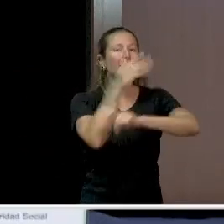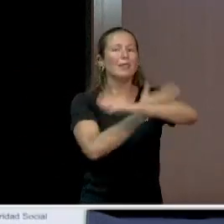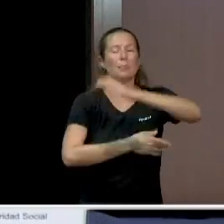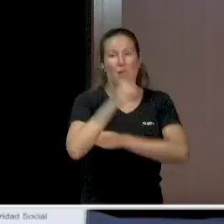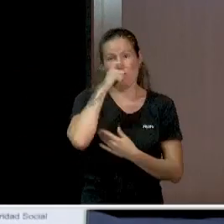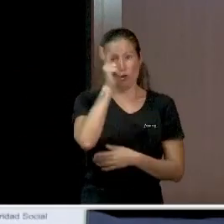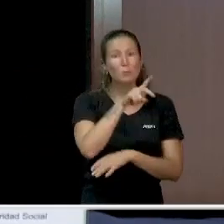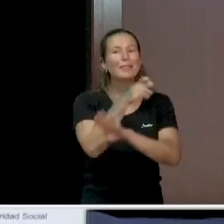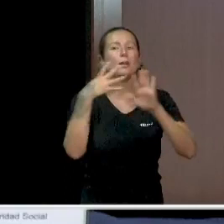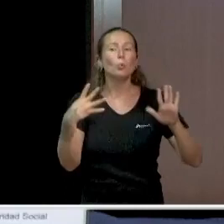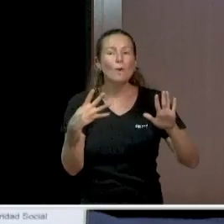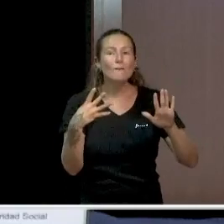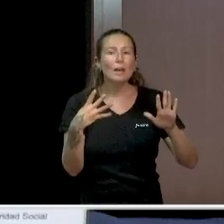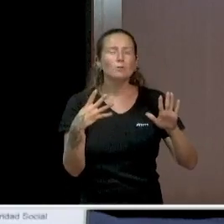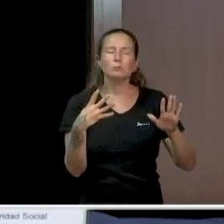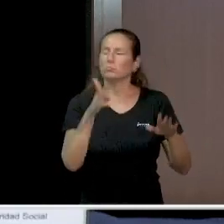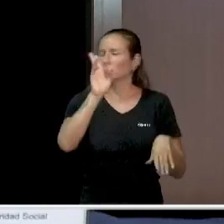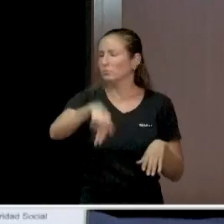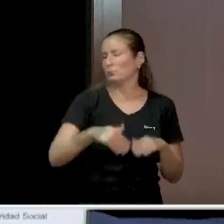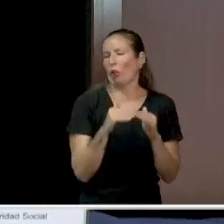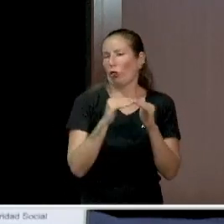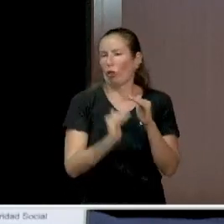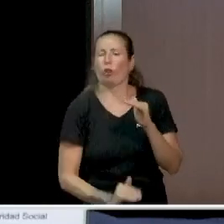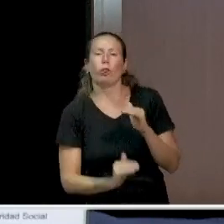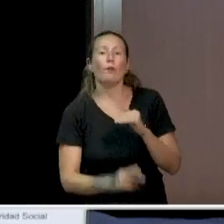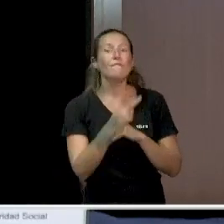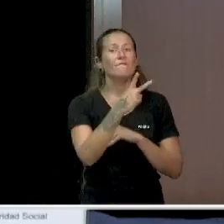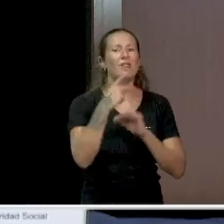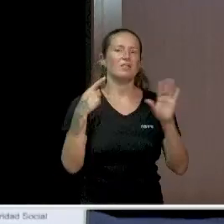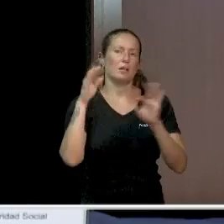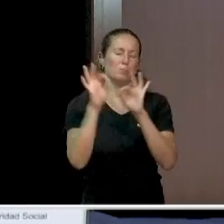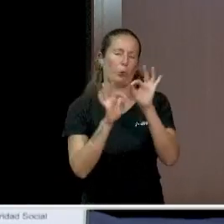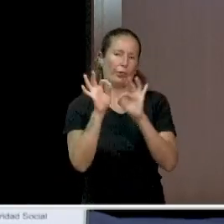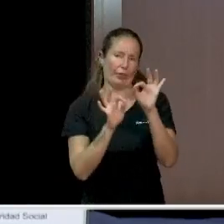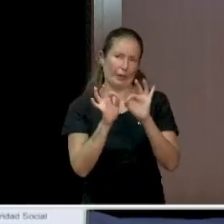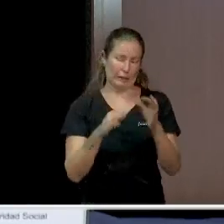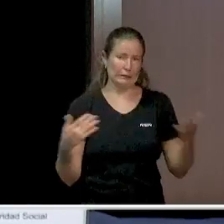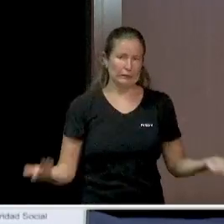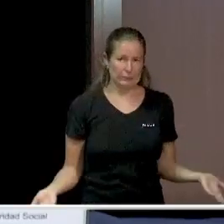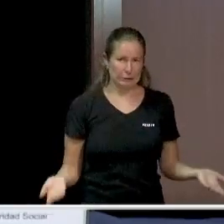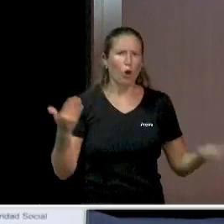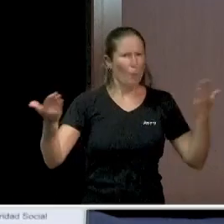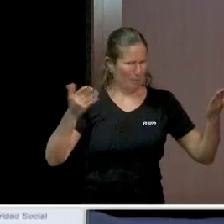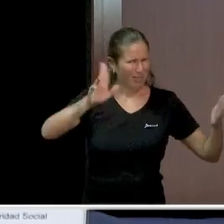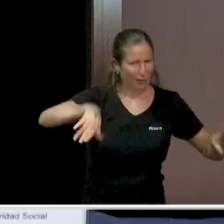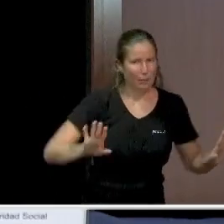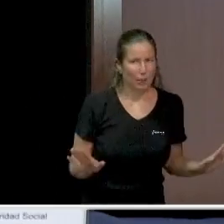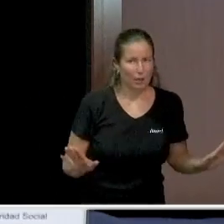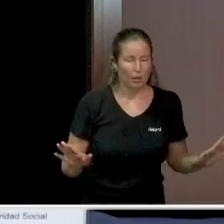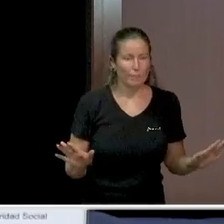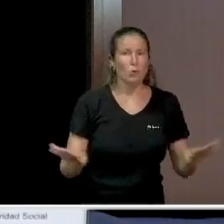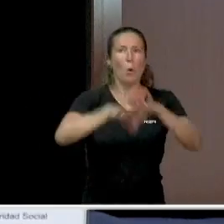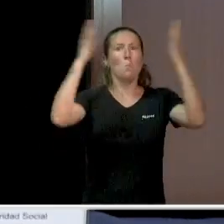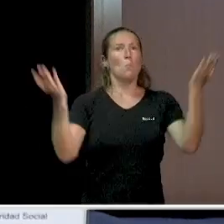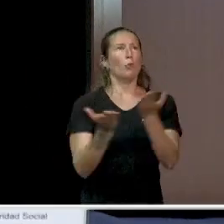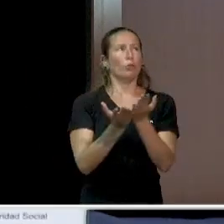discapacidad fue asimismo muy baja, un 26%. Comparemos también. Y en el mundo